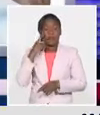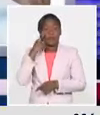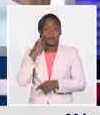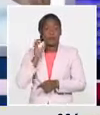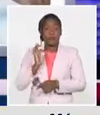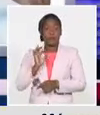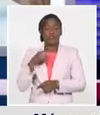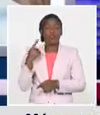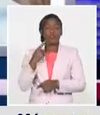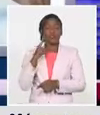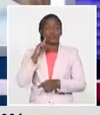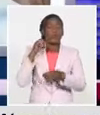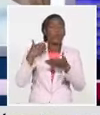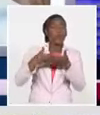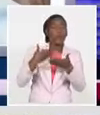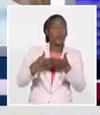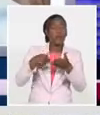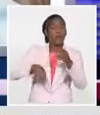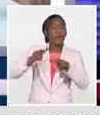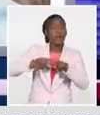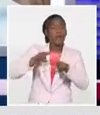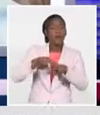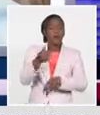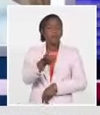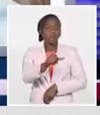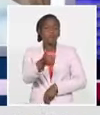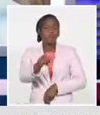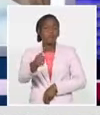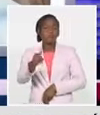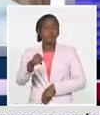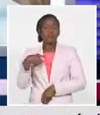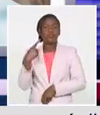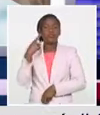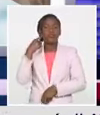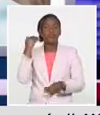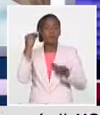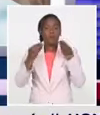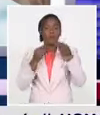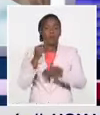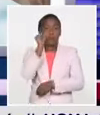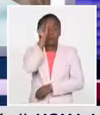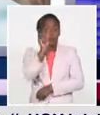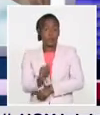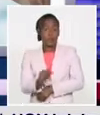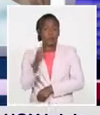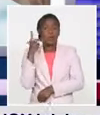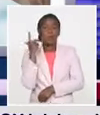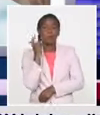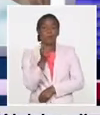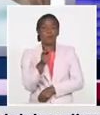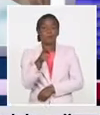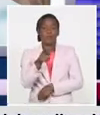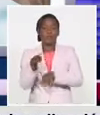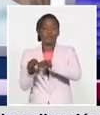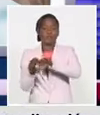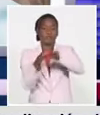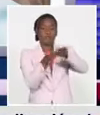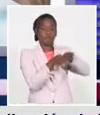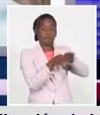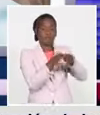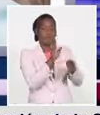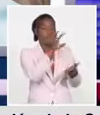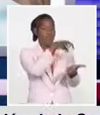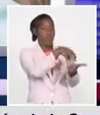intervenciones que se evalúan se incluyen los individuos Igualmente, con el mismo procedimiento, tienen que dar